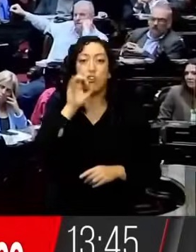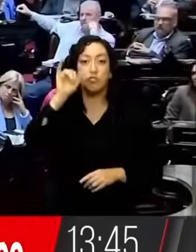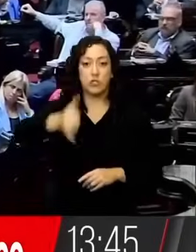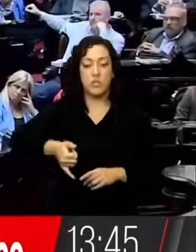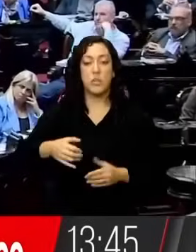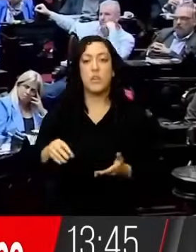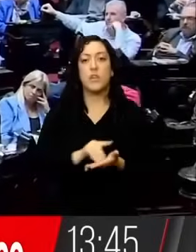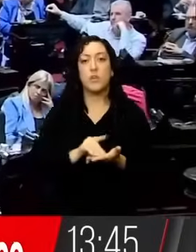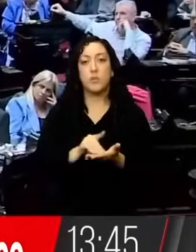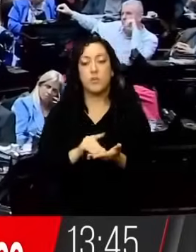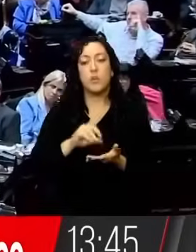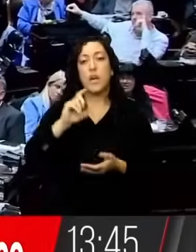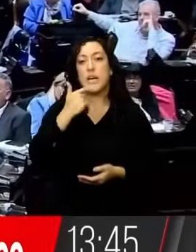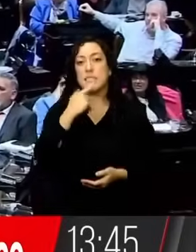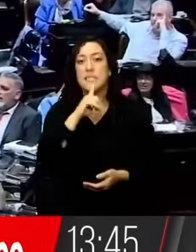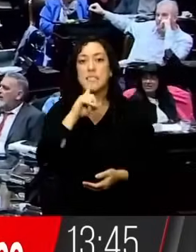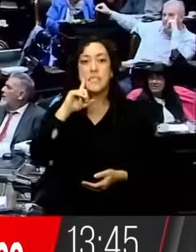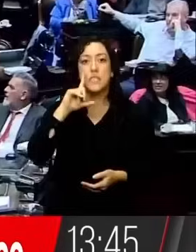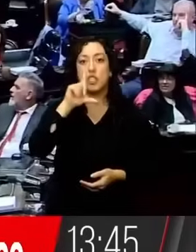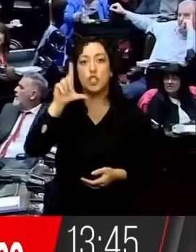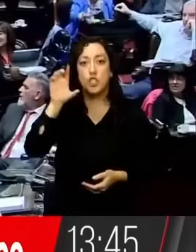Positivo. Diputado Cristian Castillo.